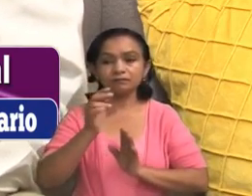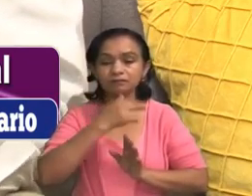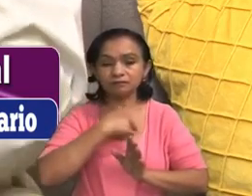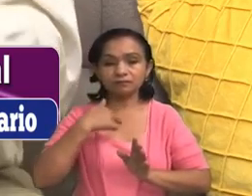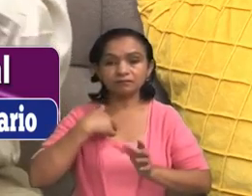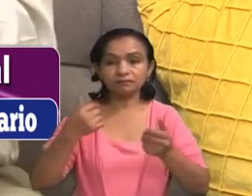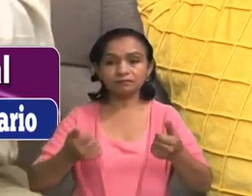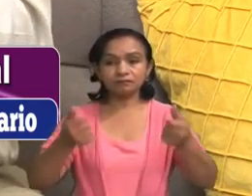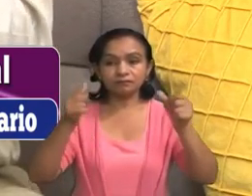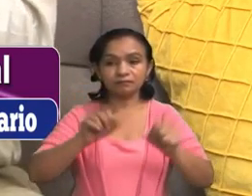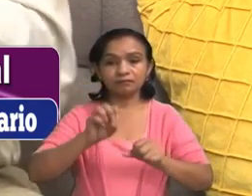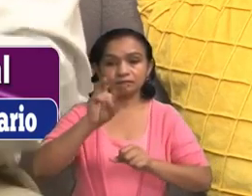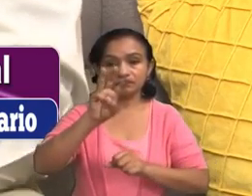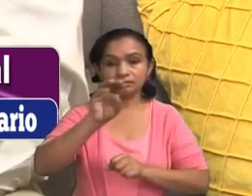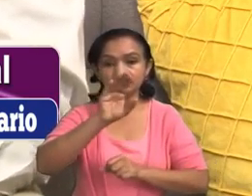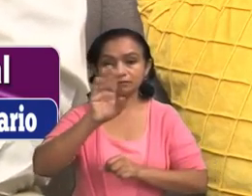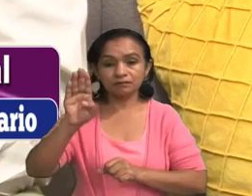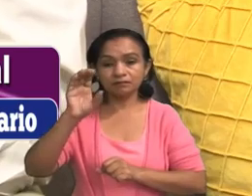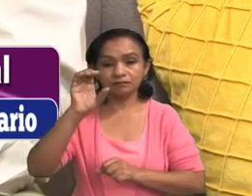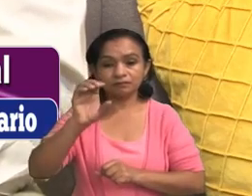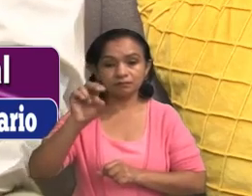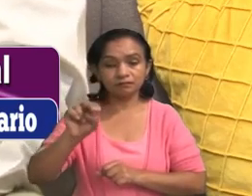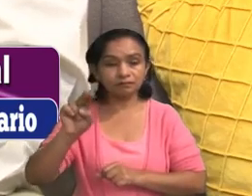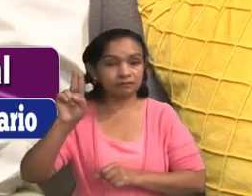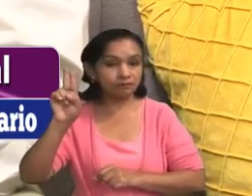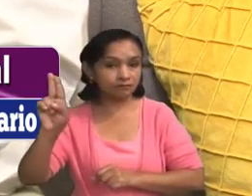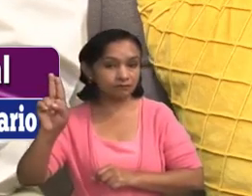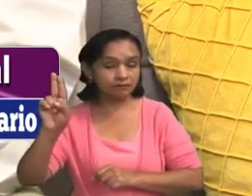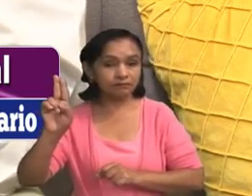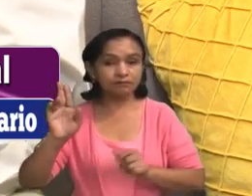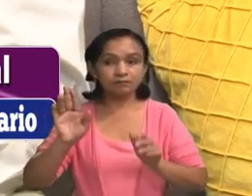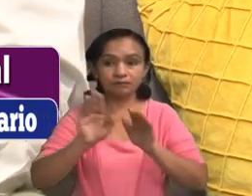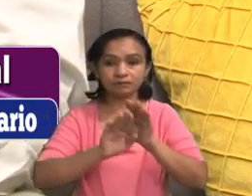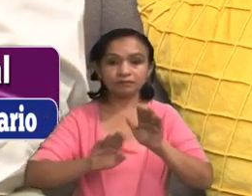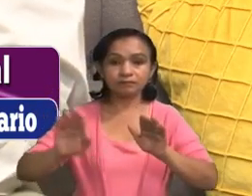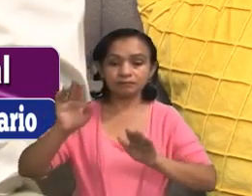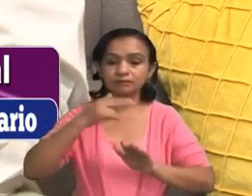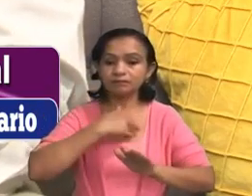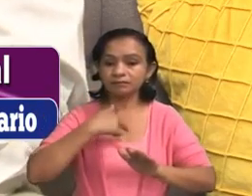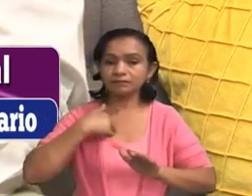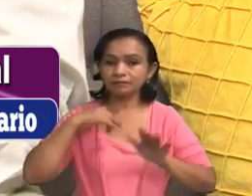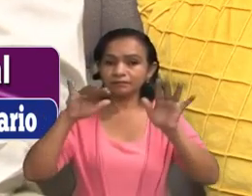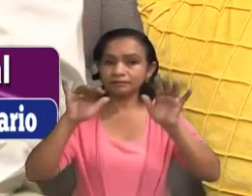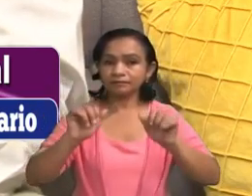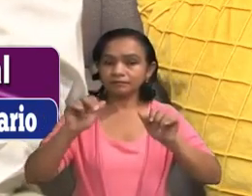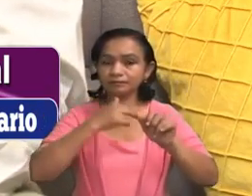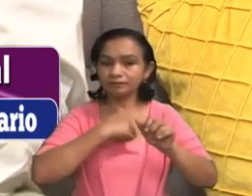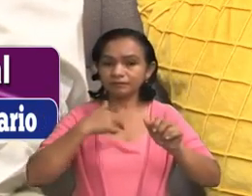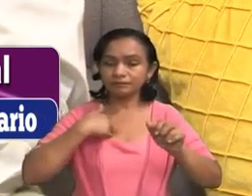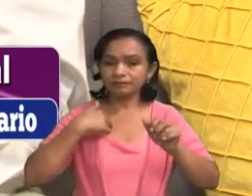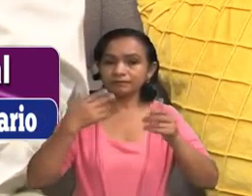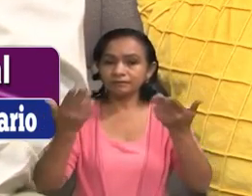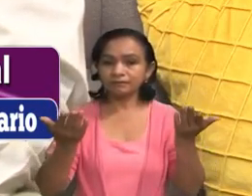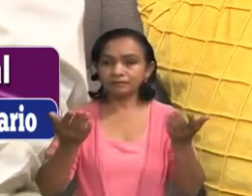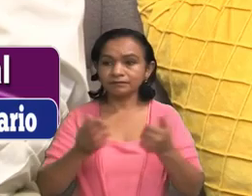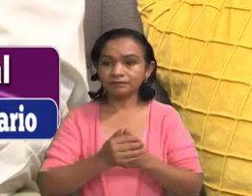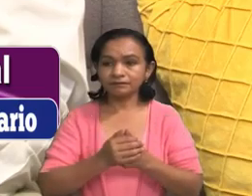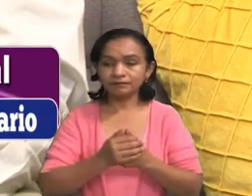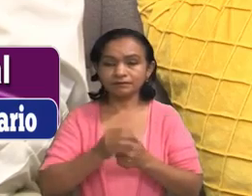establecer desde la página web del CNU. Es más, pues ya se ha activado un espacio